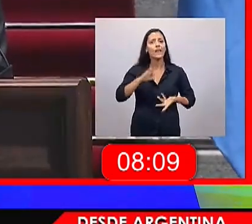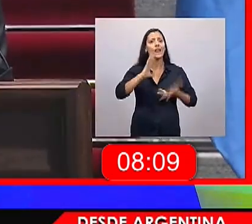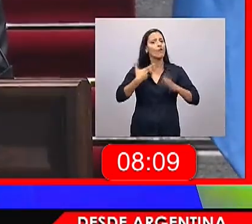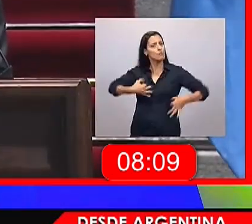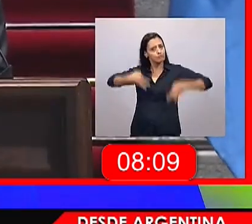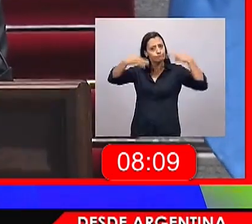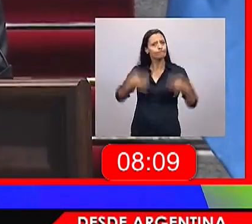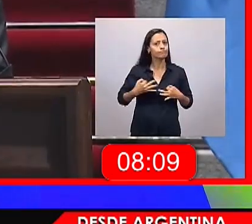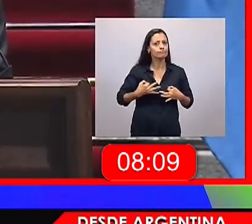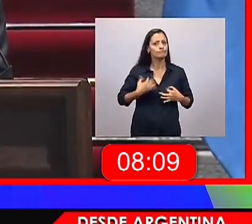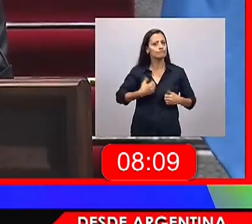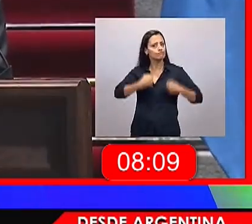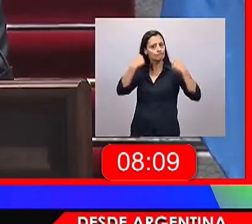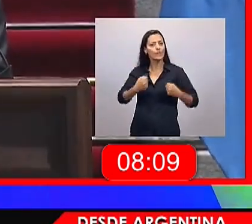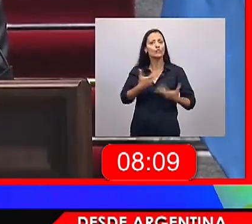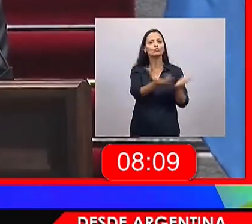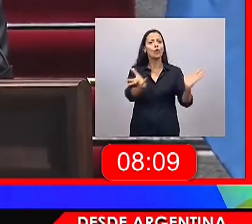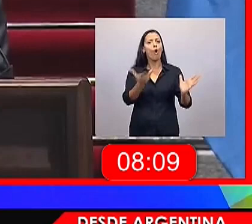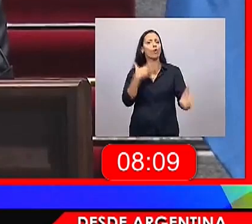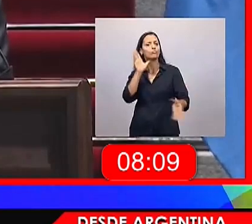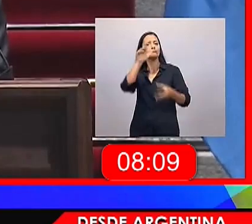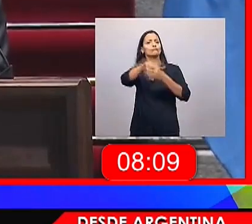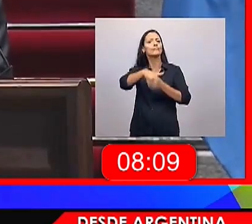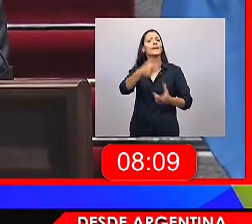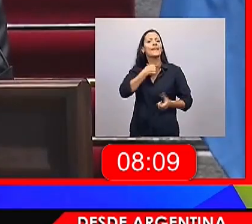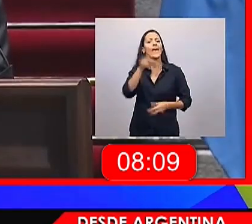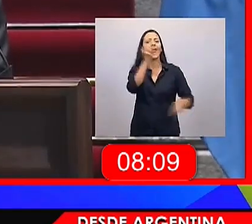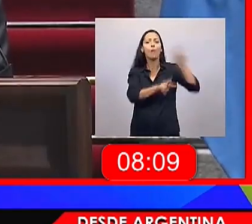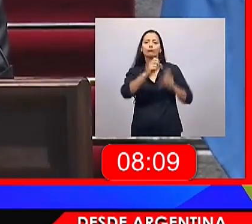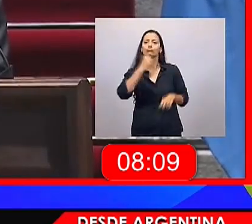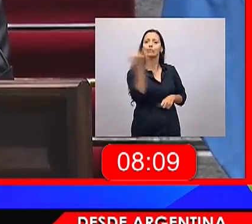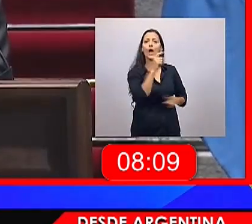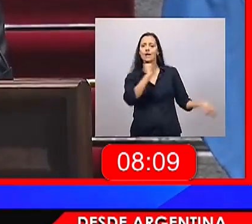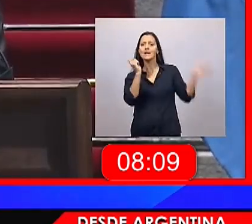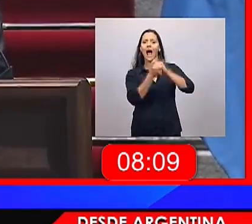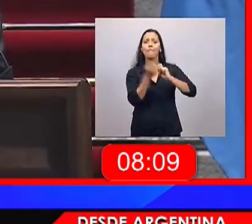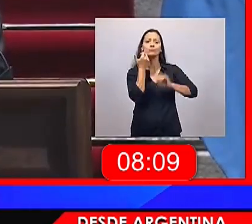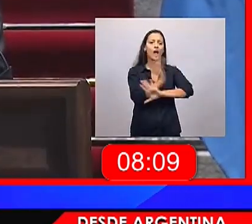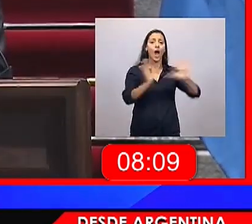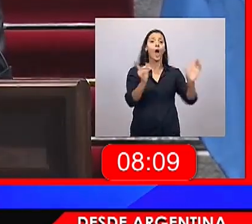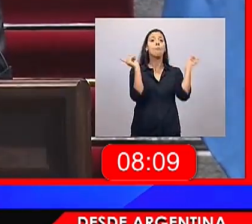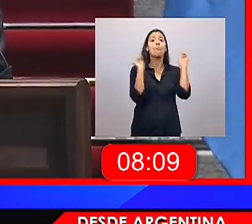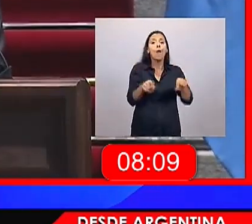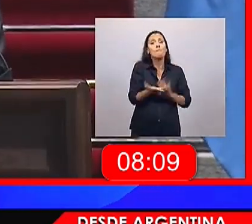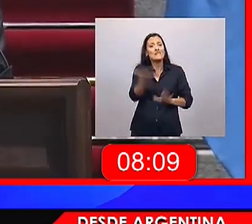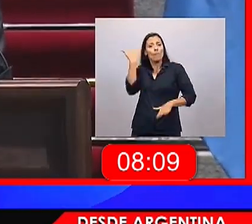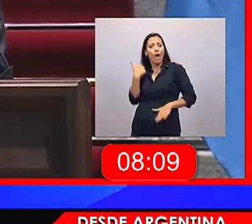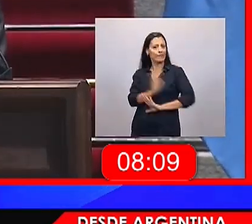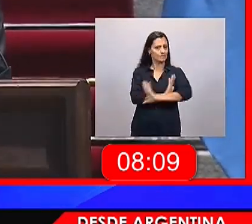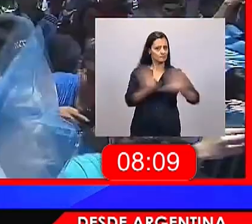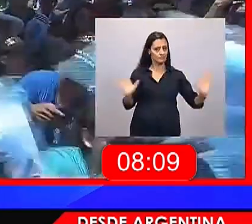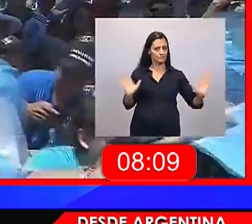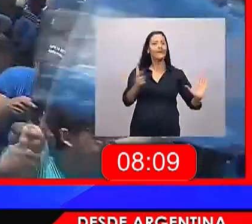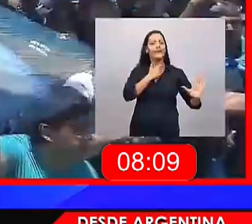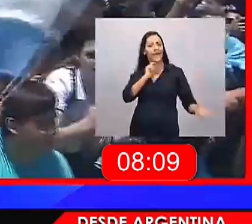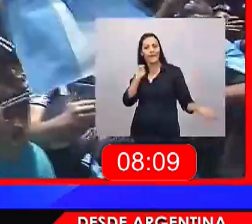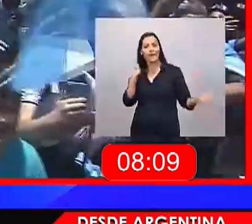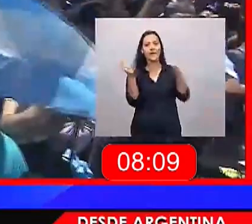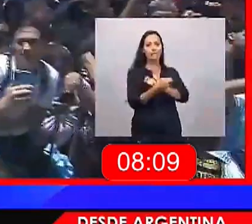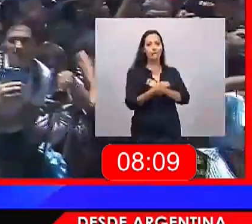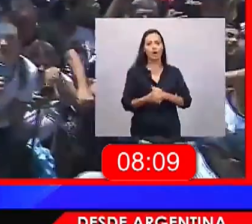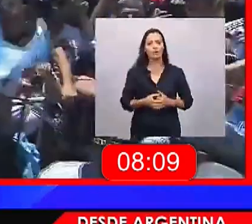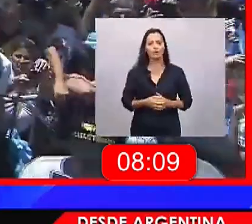del Estado, probablemente, digamos, trate de amortiguar el costo precisamente no haciendo un recorte, por lo